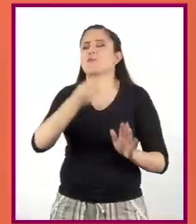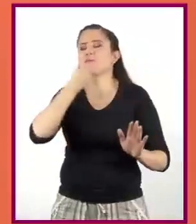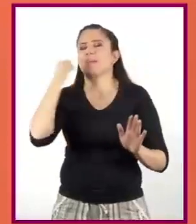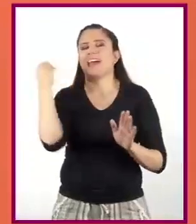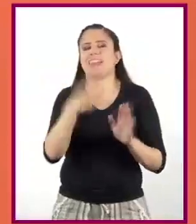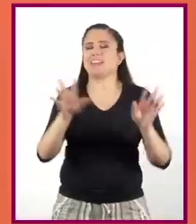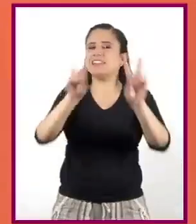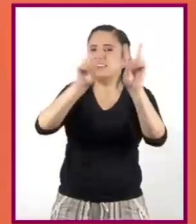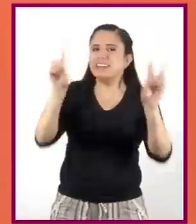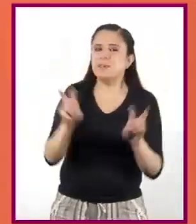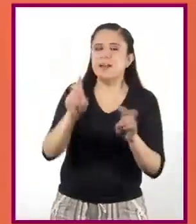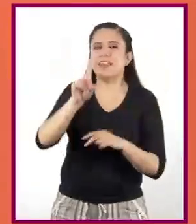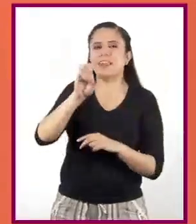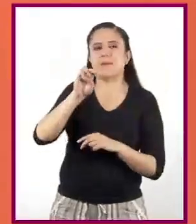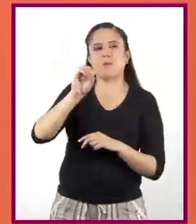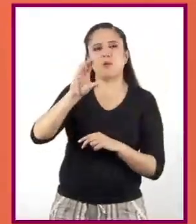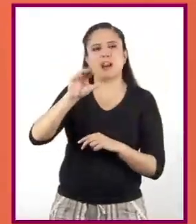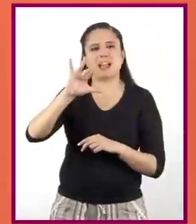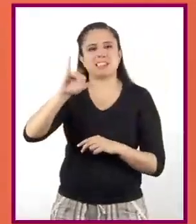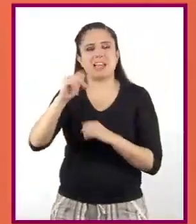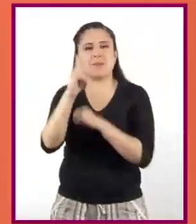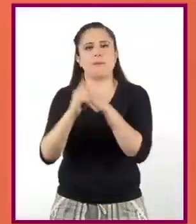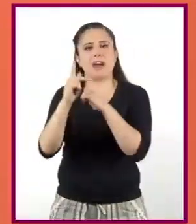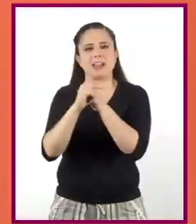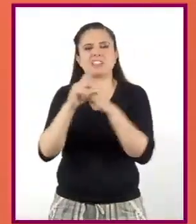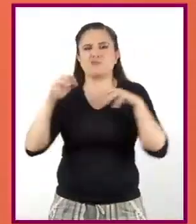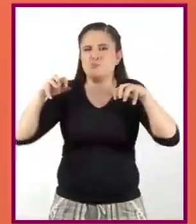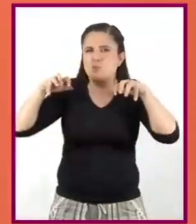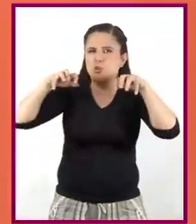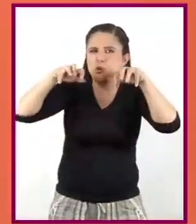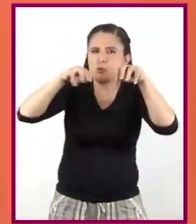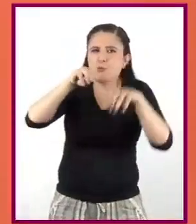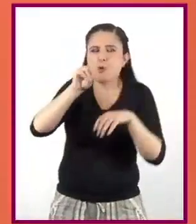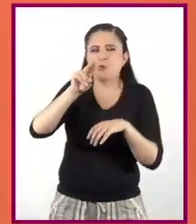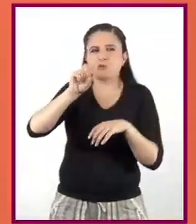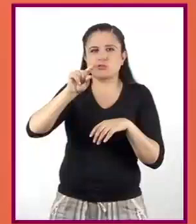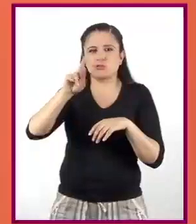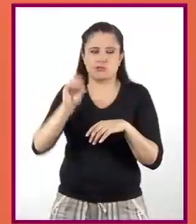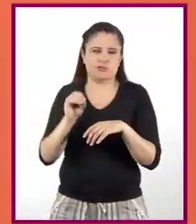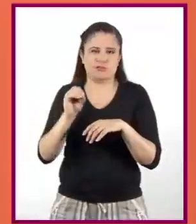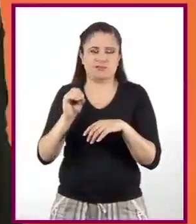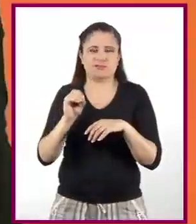se titula Democracia en el País de los Monstruos de Seung Woo.